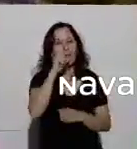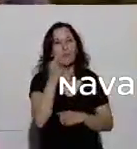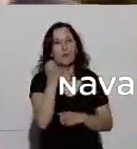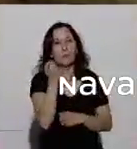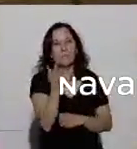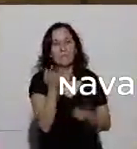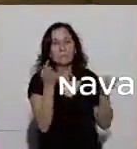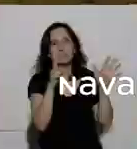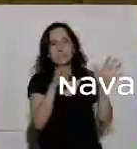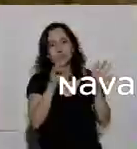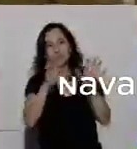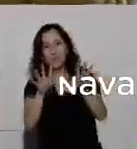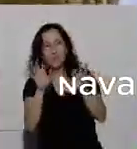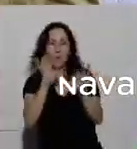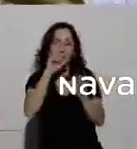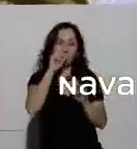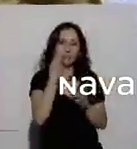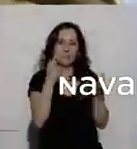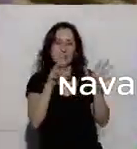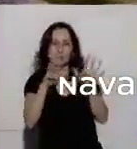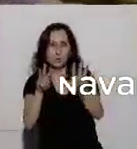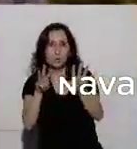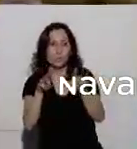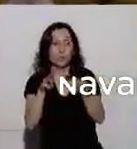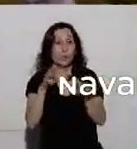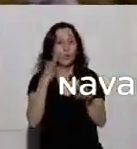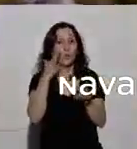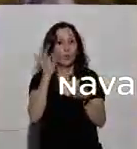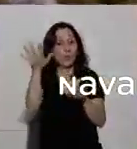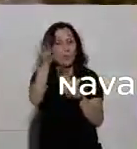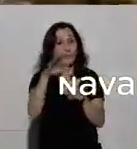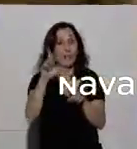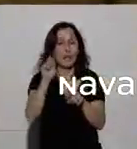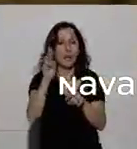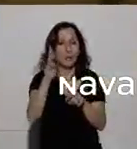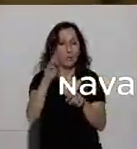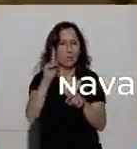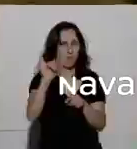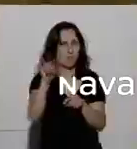finales de 1608, en Lapurdi, en el País Vasco francés, hay una cacería de brujas tremenda.